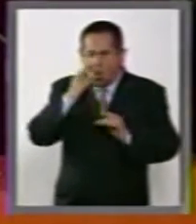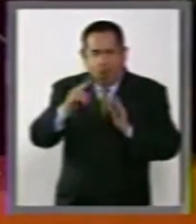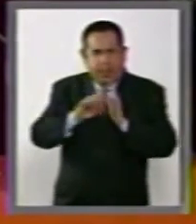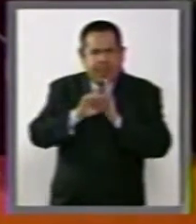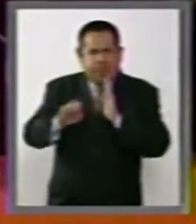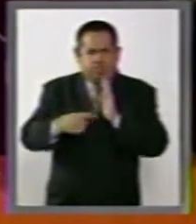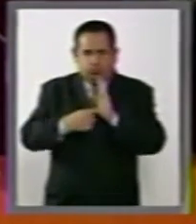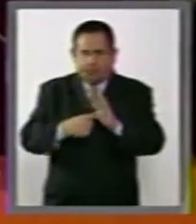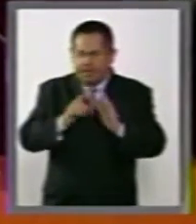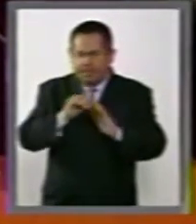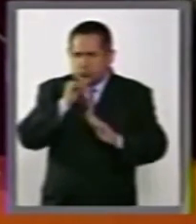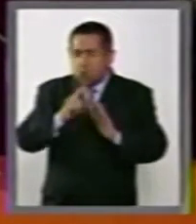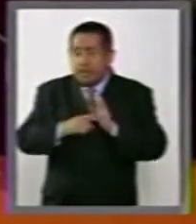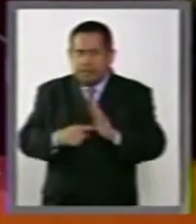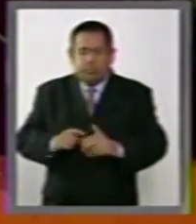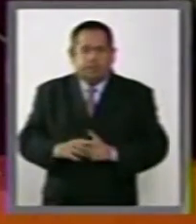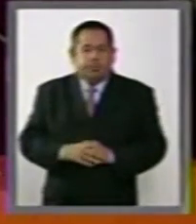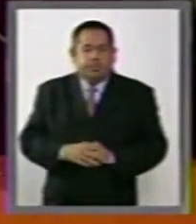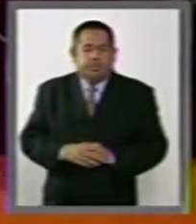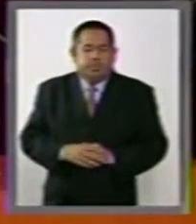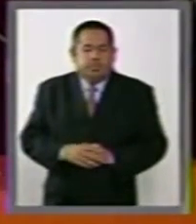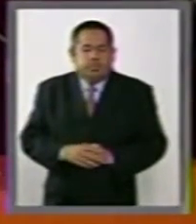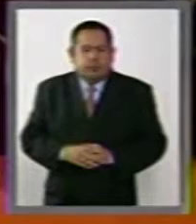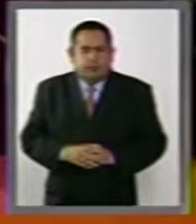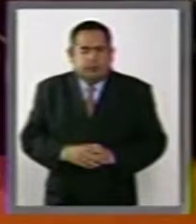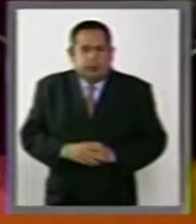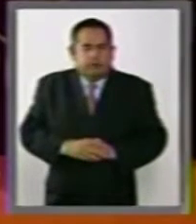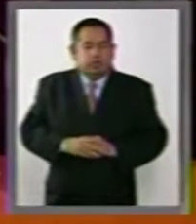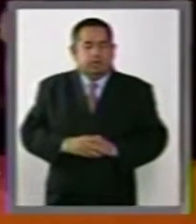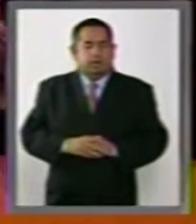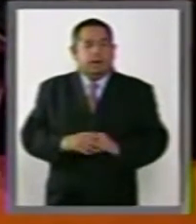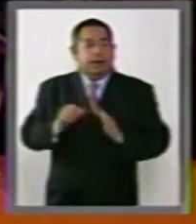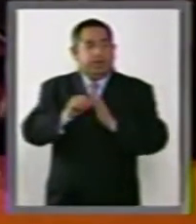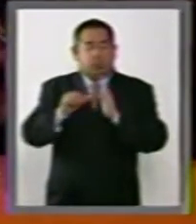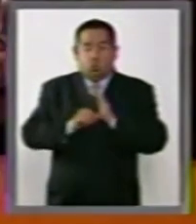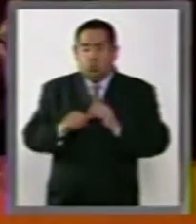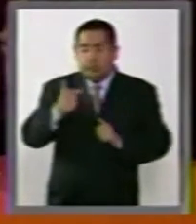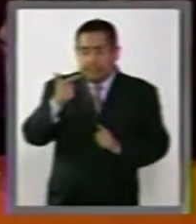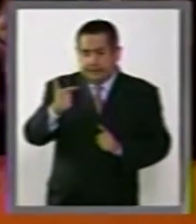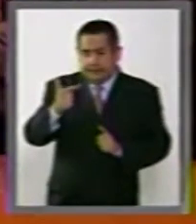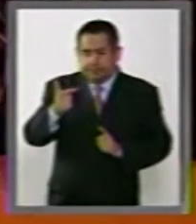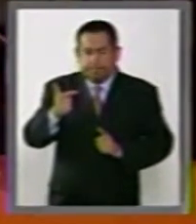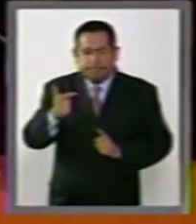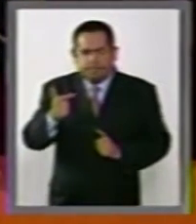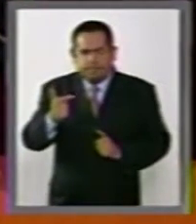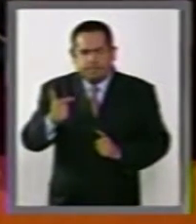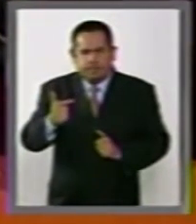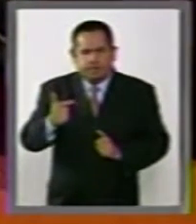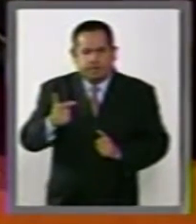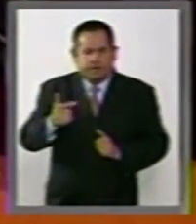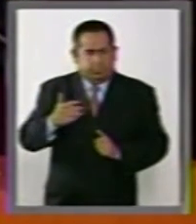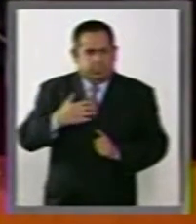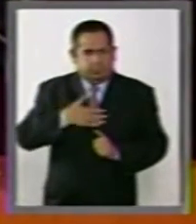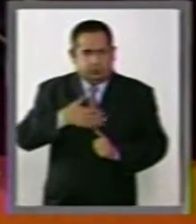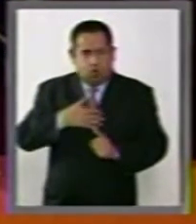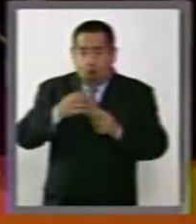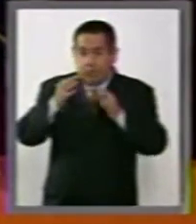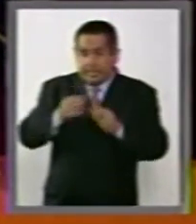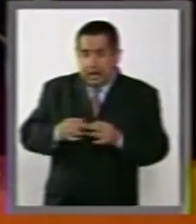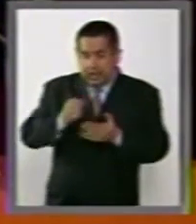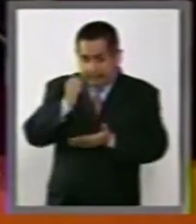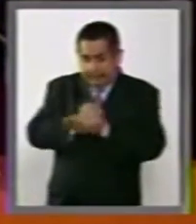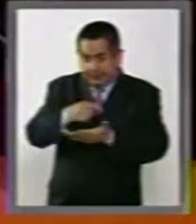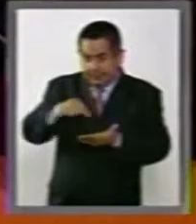muestra de ello. En el artículo 7, en nuestro documento